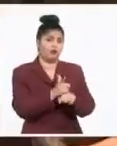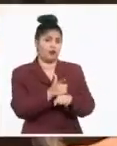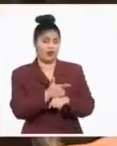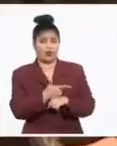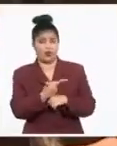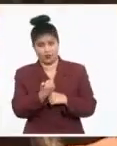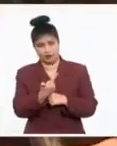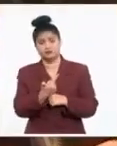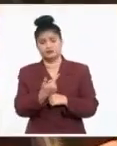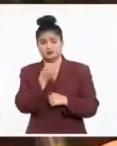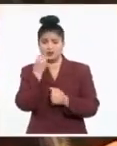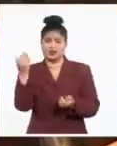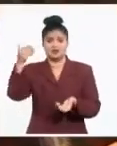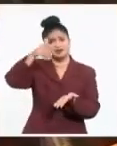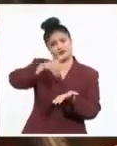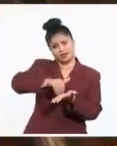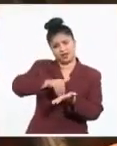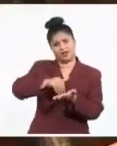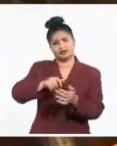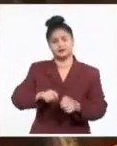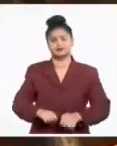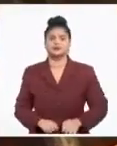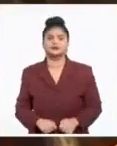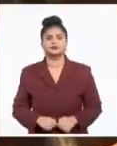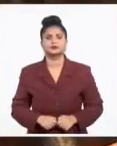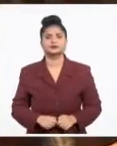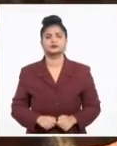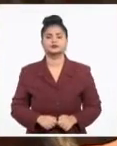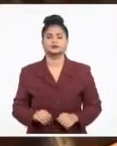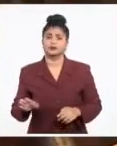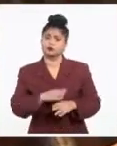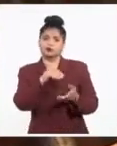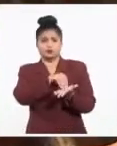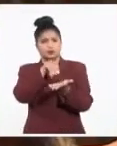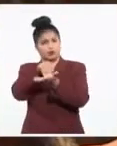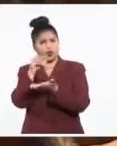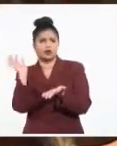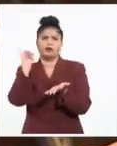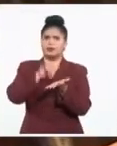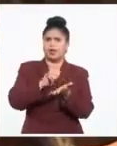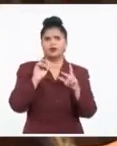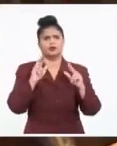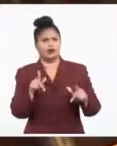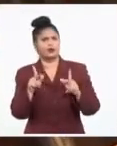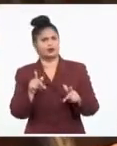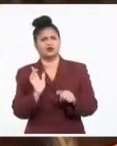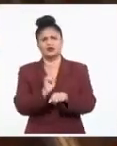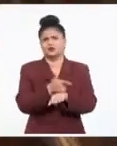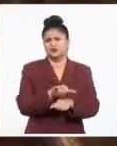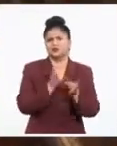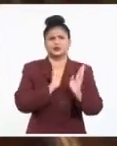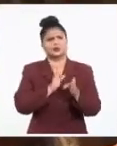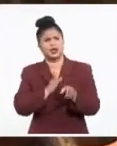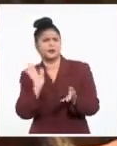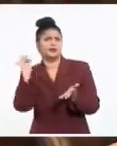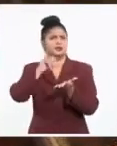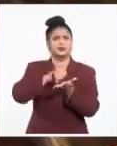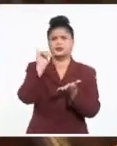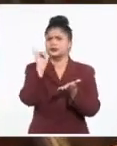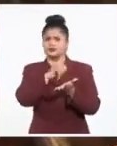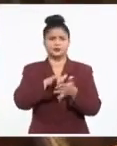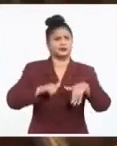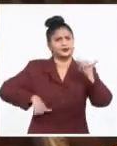de ir a Cancún, para de Cancún a Estambul, hay Frankfurt, Estambul, a Naidis por carretera para Azerbaiyán. O sea, fue